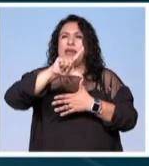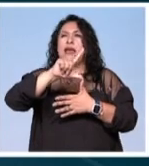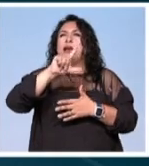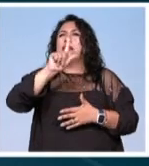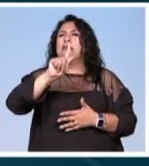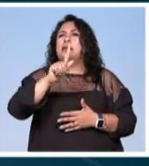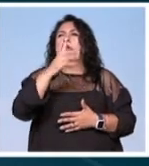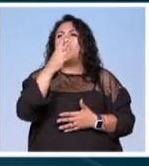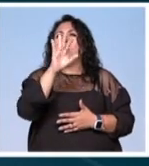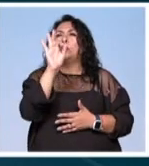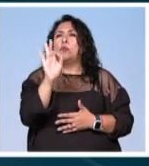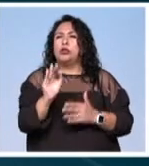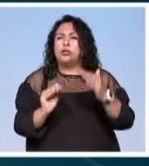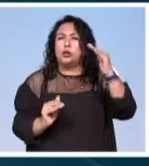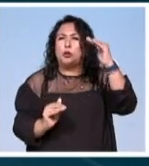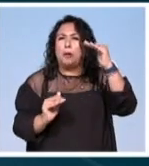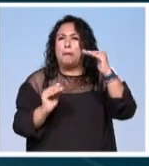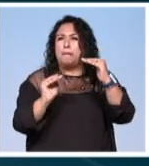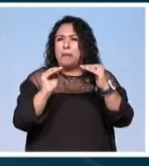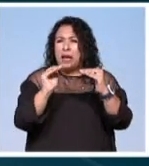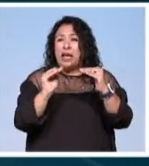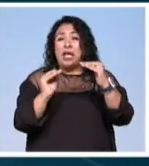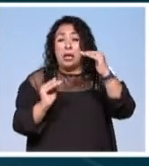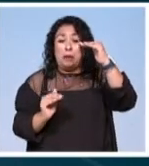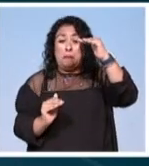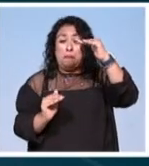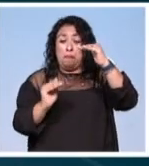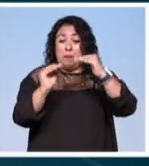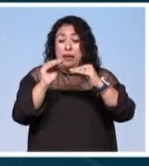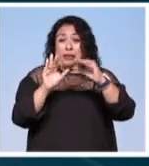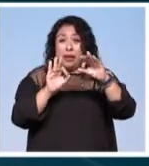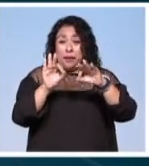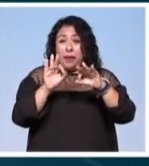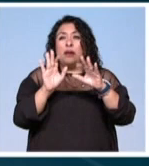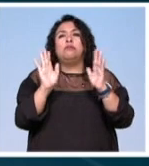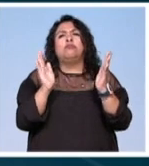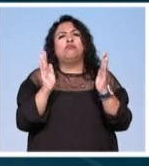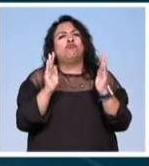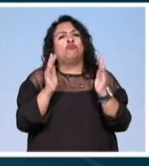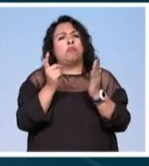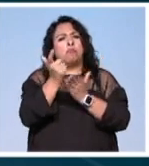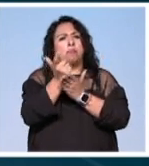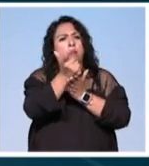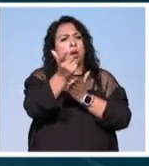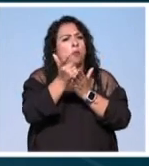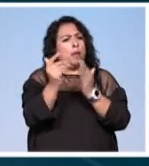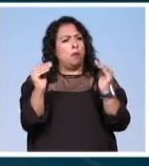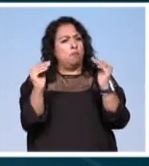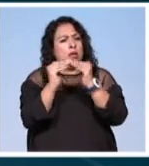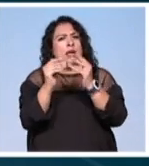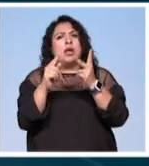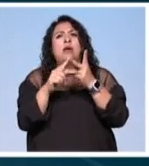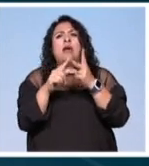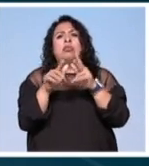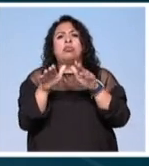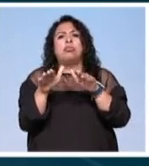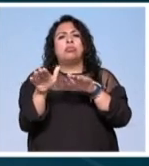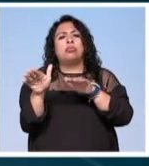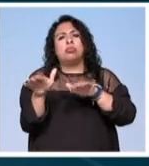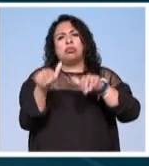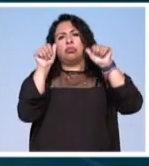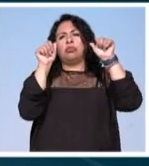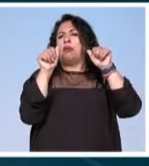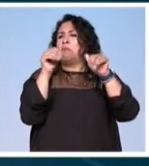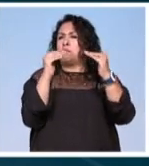un 74%, cerrar la brecha laboral de género incluye igualdad salarial tasas iguales de desempleo acceso